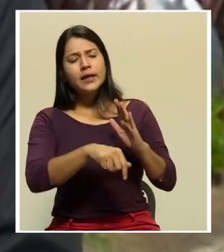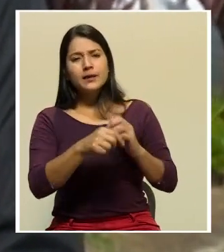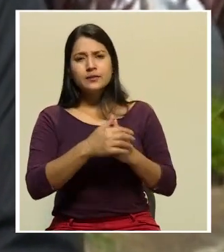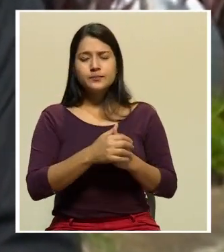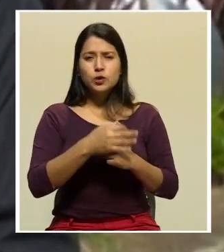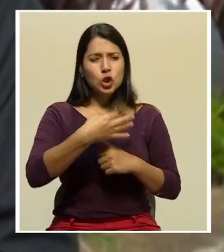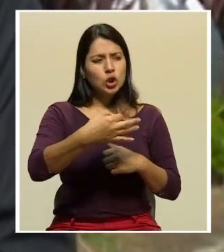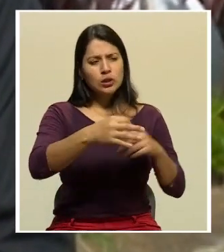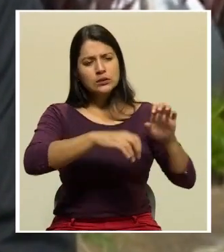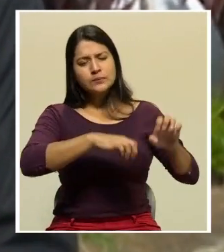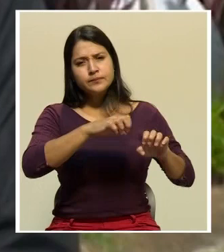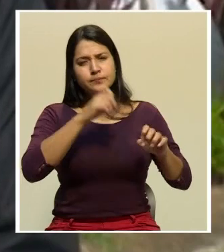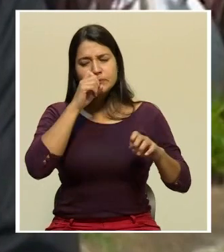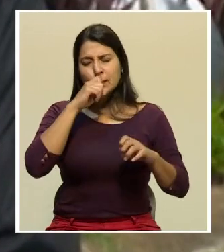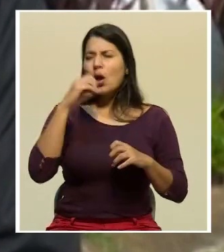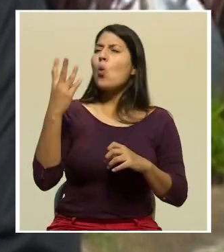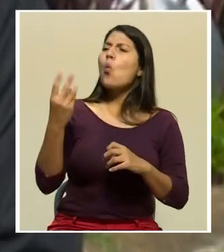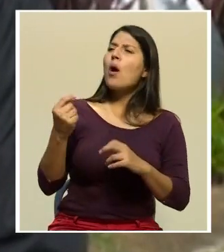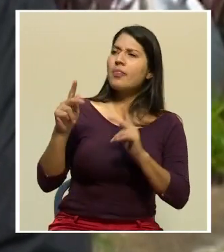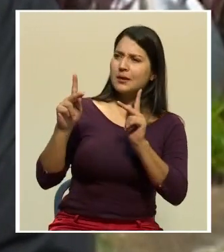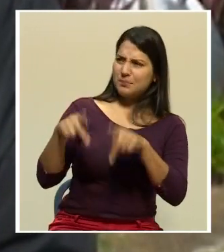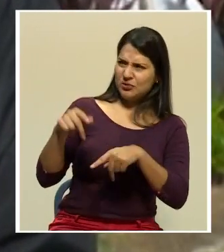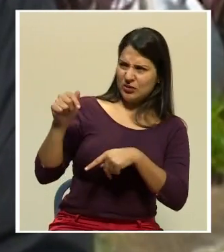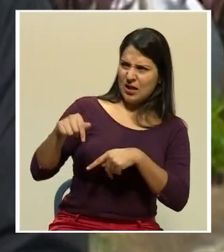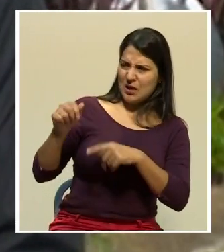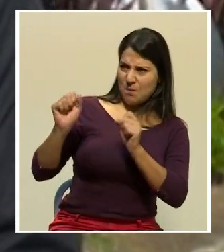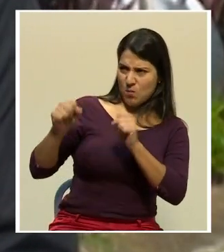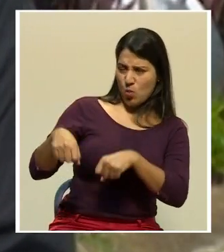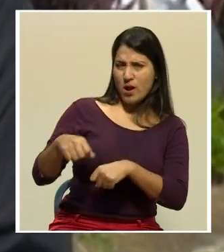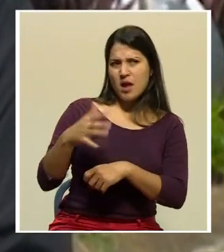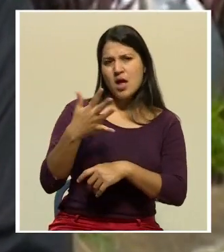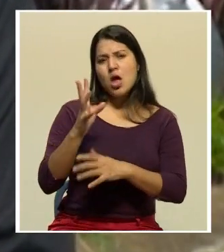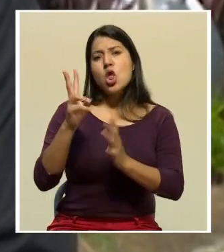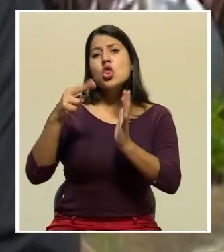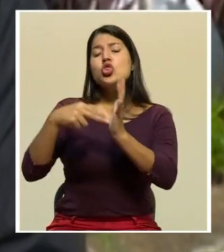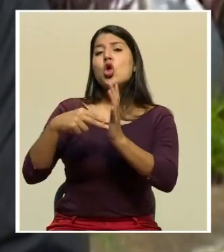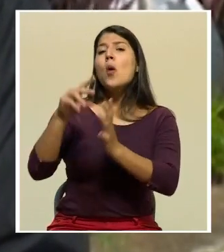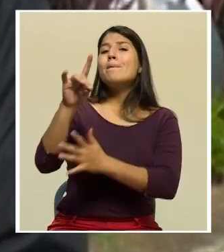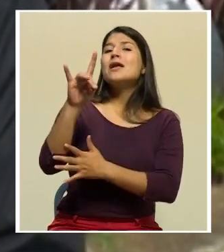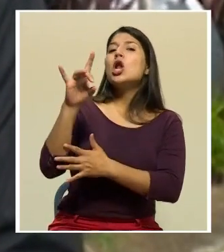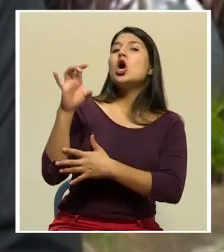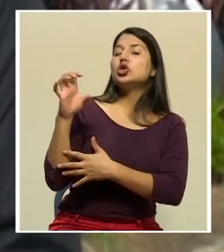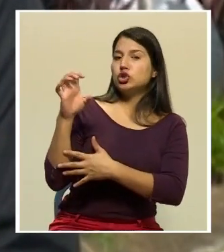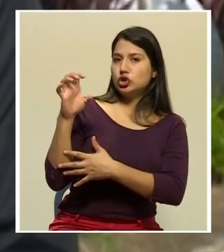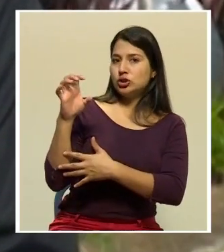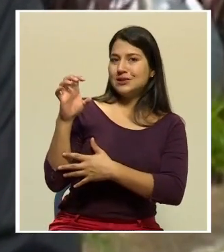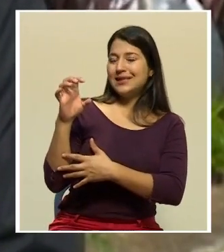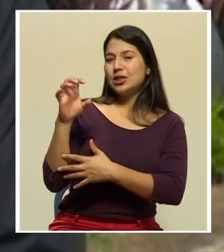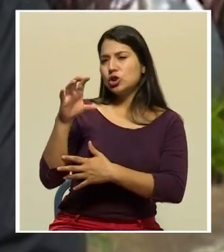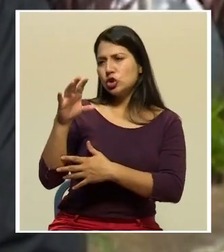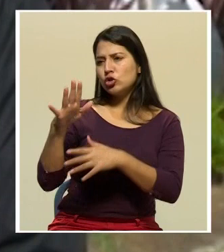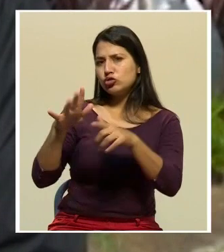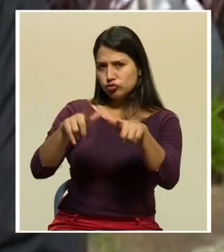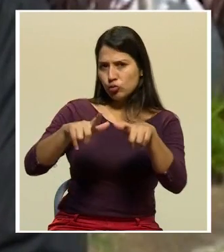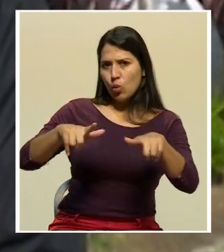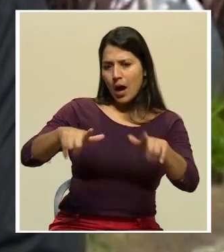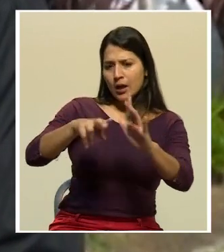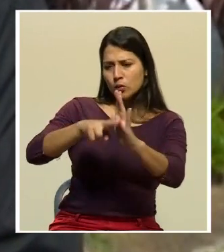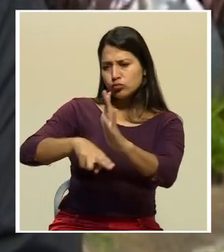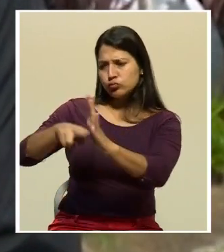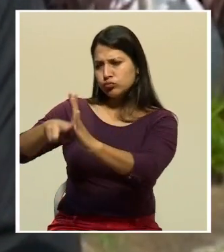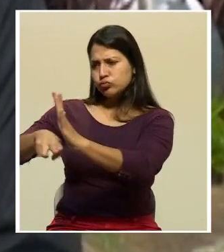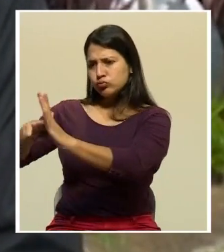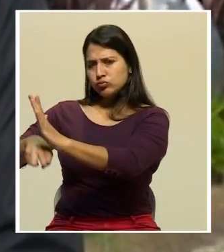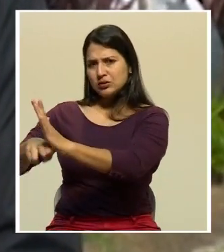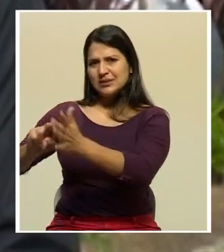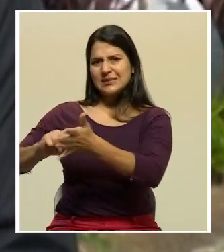capacidad? El cementerio cuenta aproximadamente con 2.800 derechos de posesión y aproximadamente